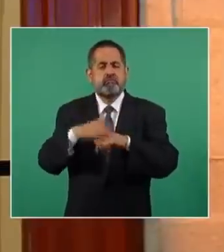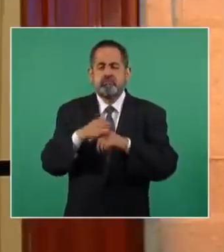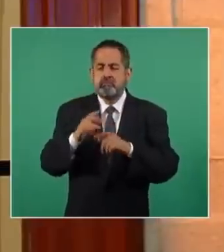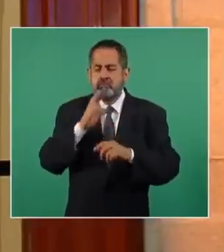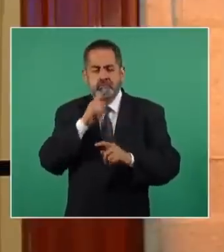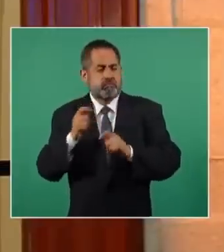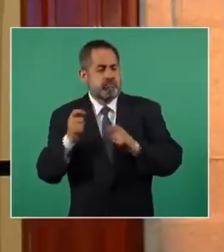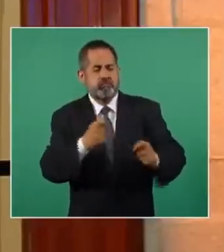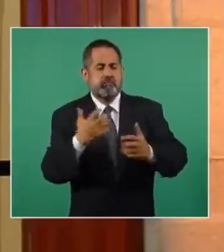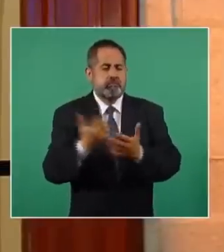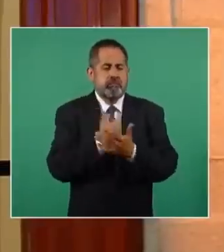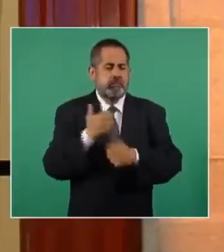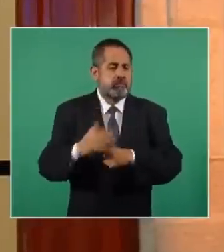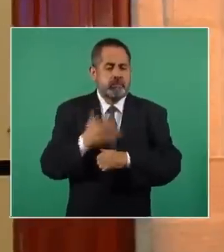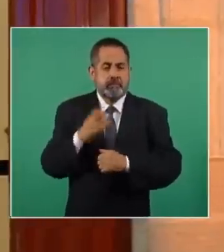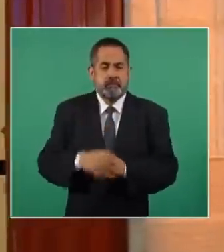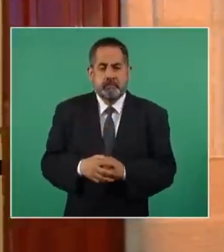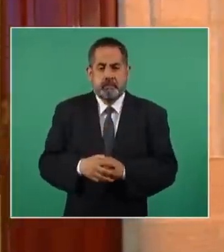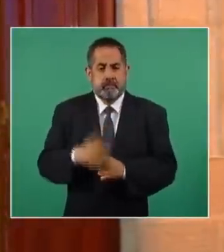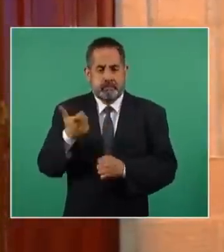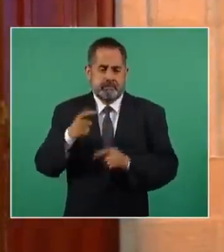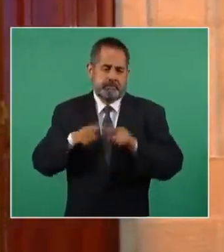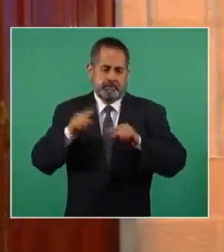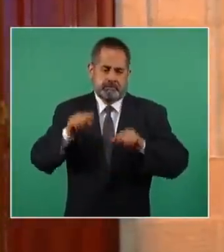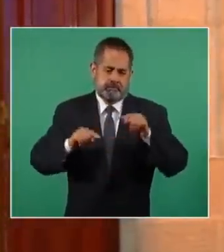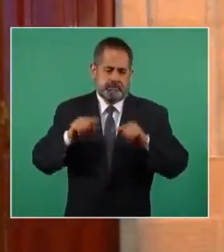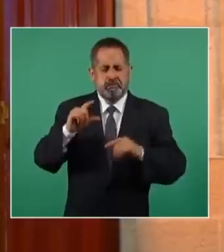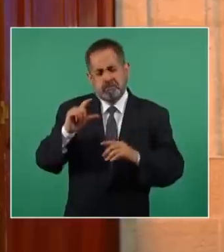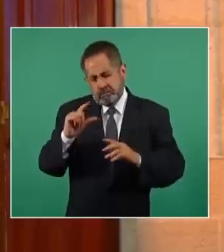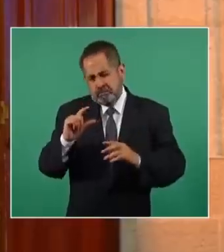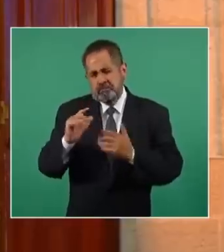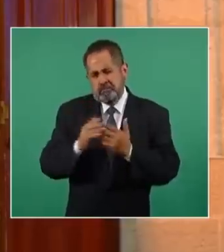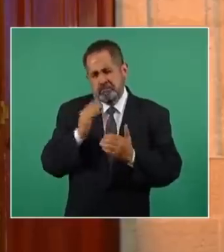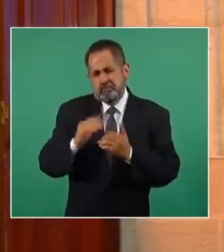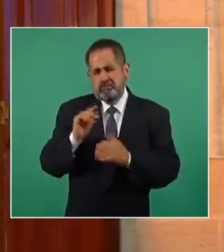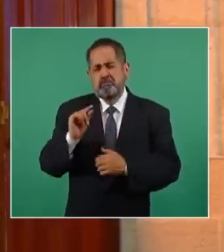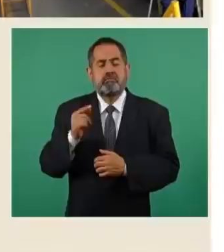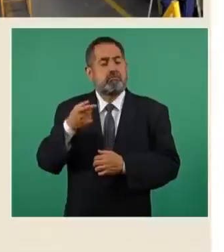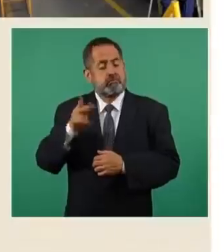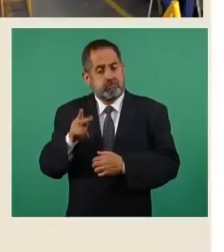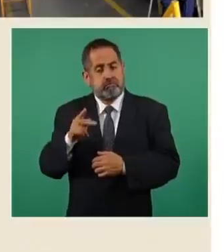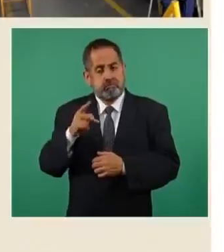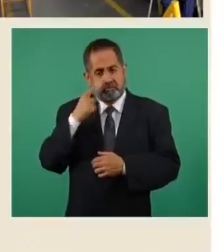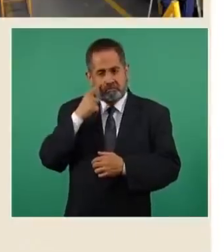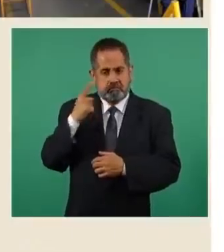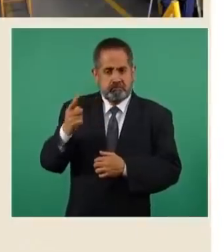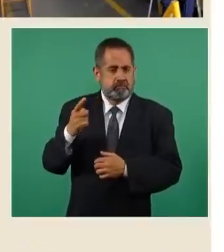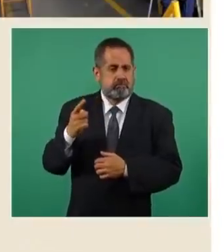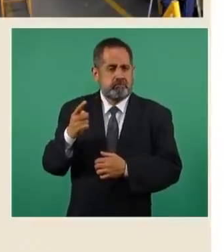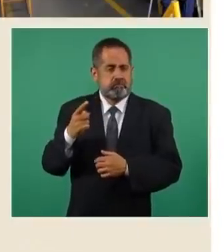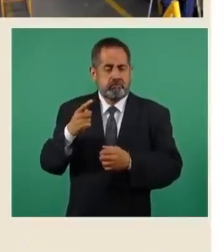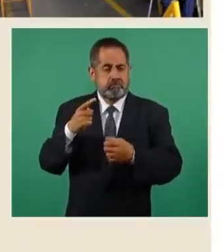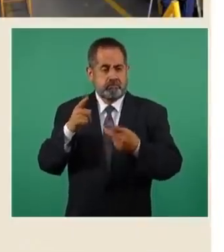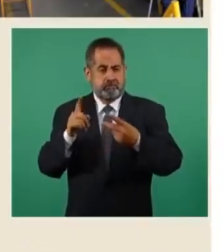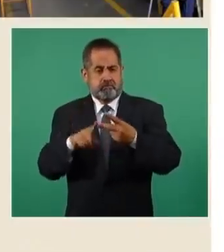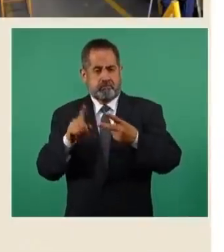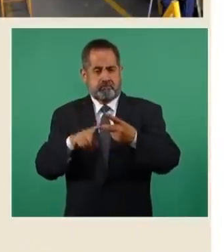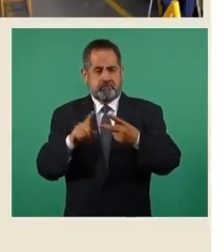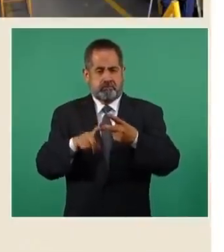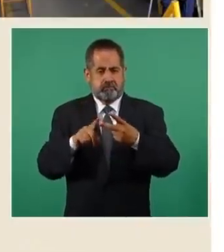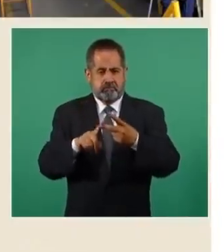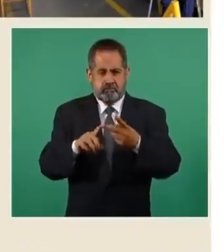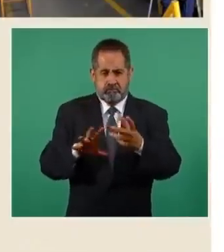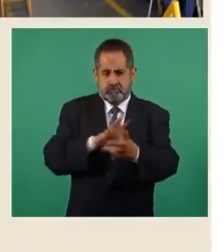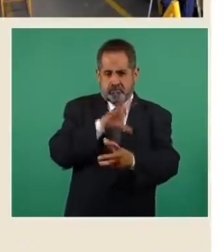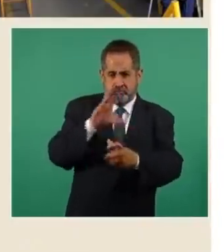importante. Primero, la diferencia de precio, que no es tan significativa, pero yo creo que el segundo grado es la parte del grado de